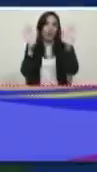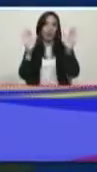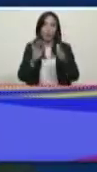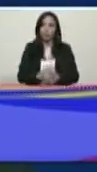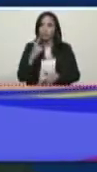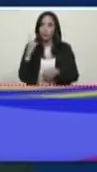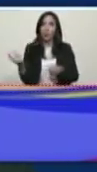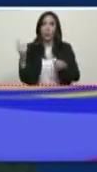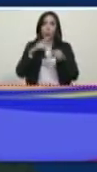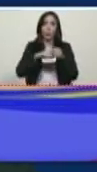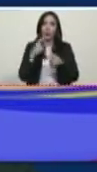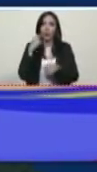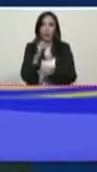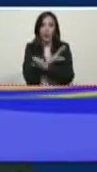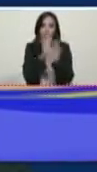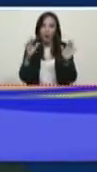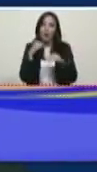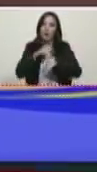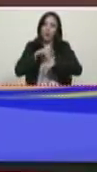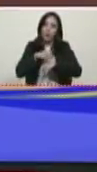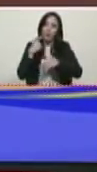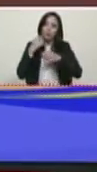se va a incorporar en su momento